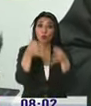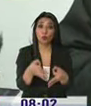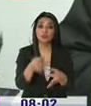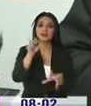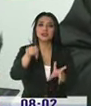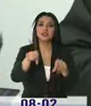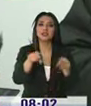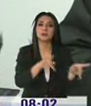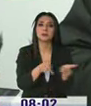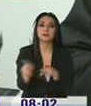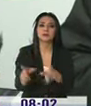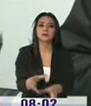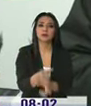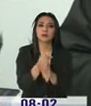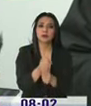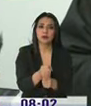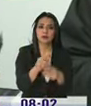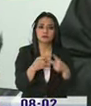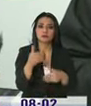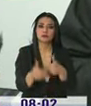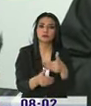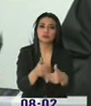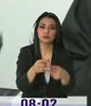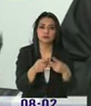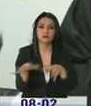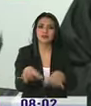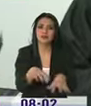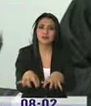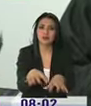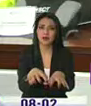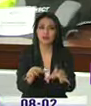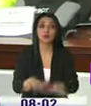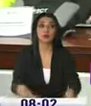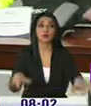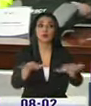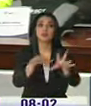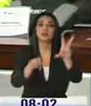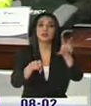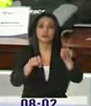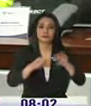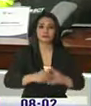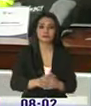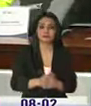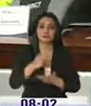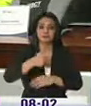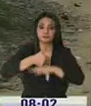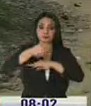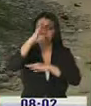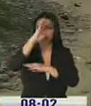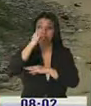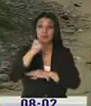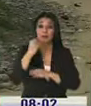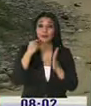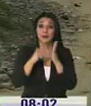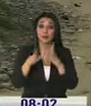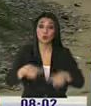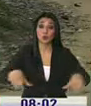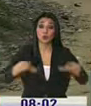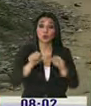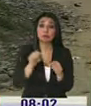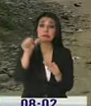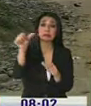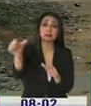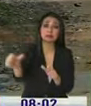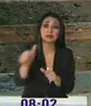de protocolos, procedimientos operativos en territorio. Mientras el comandante de policía indicó que en lugares alejados y por falta